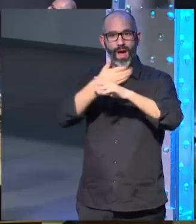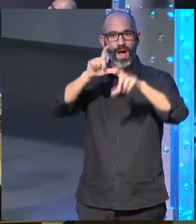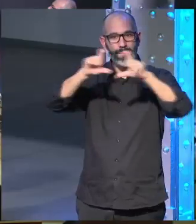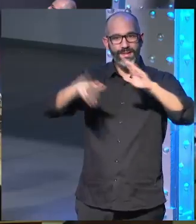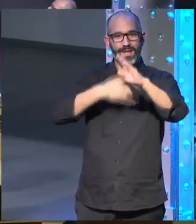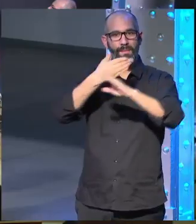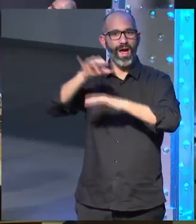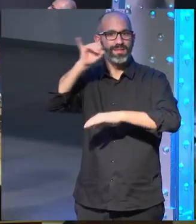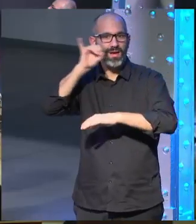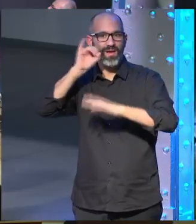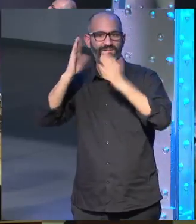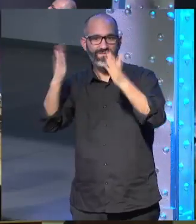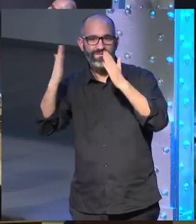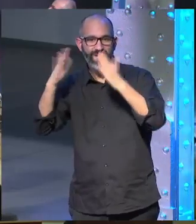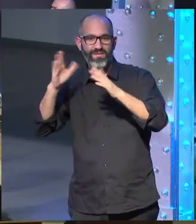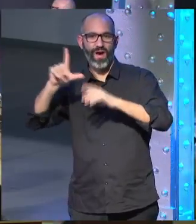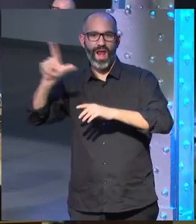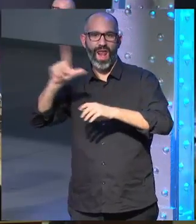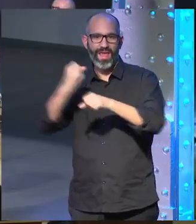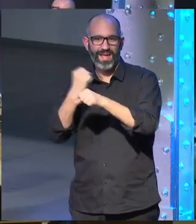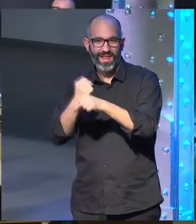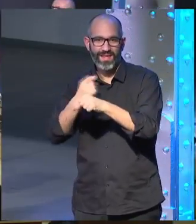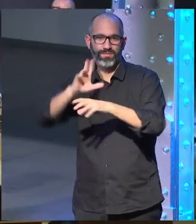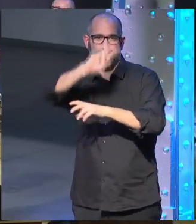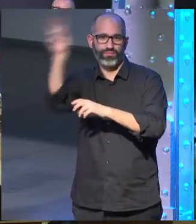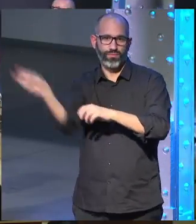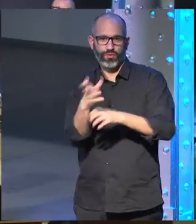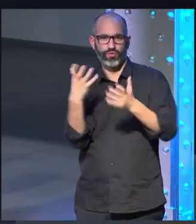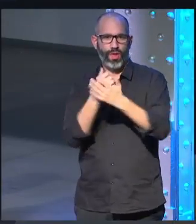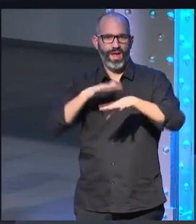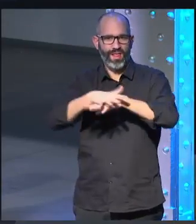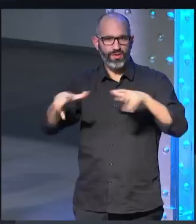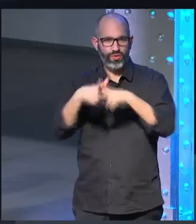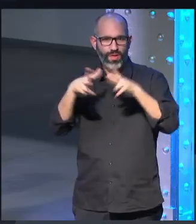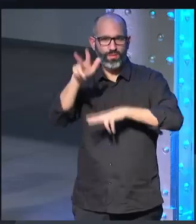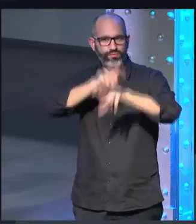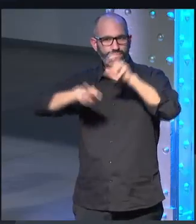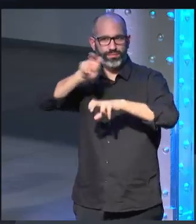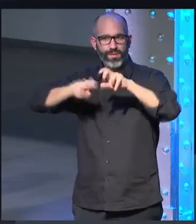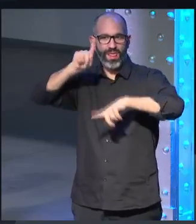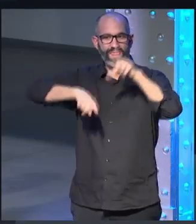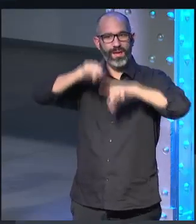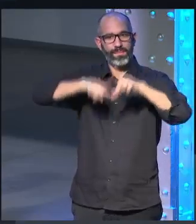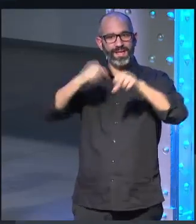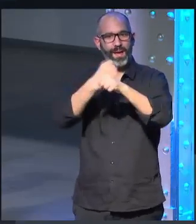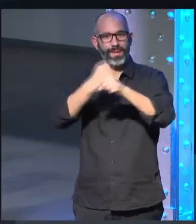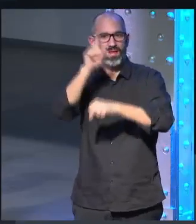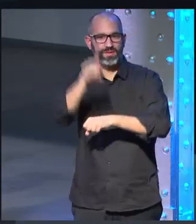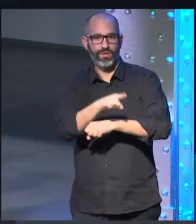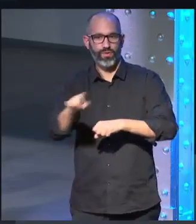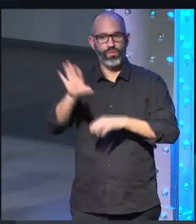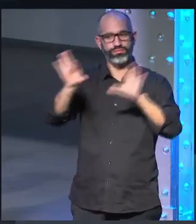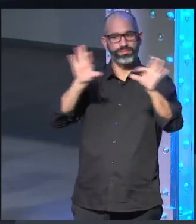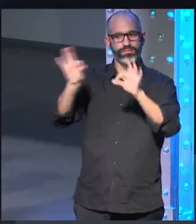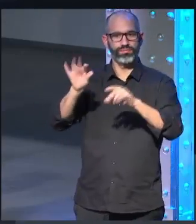se va a Instagram, a Facebook, a LinkedIn, a todas las redes, investiga, ve los empleados, si no les gustan los empleados, pues directamente